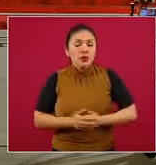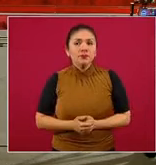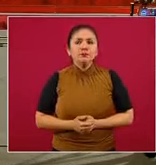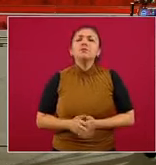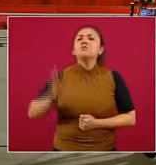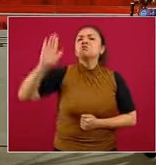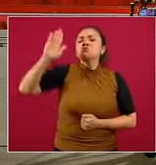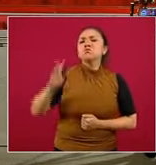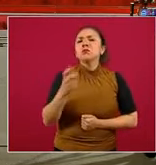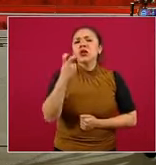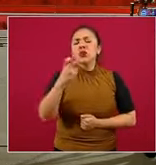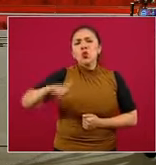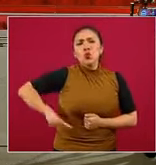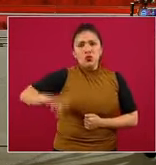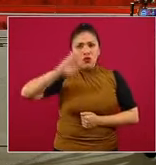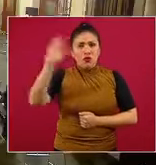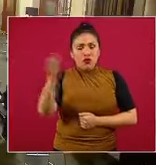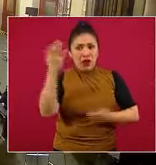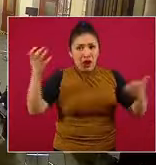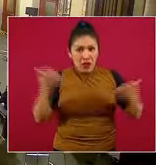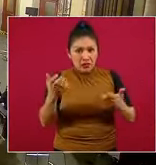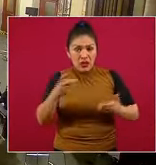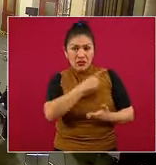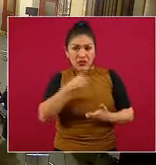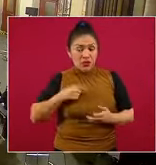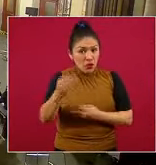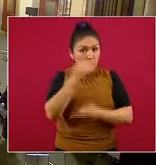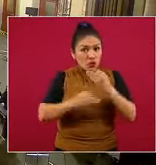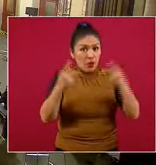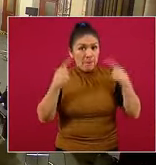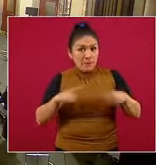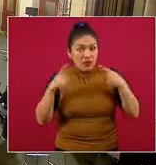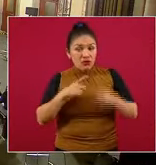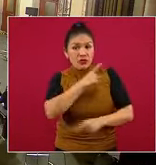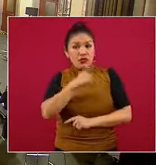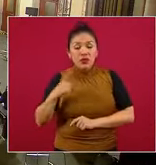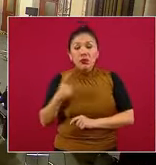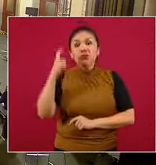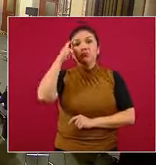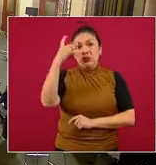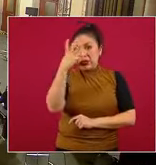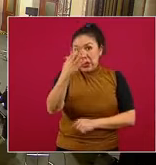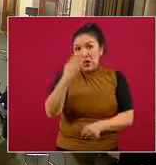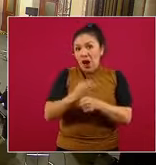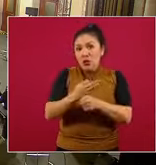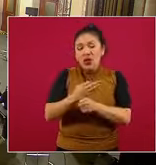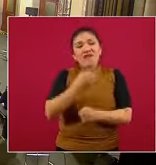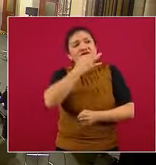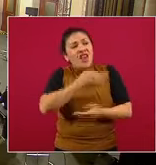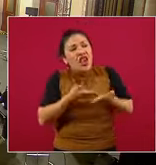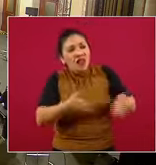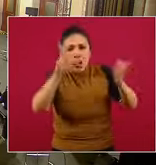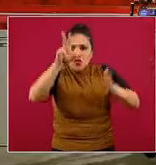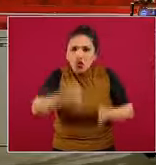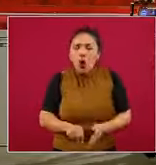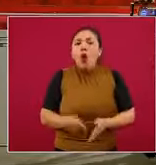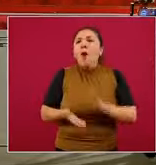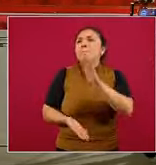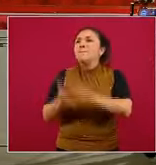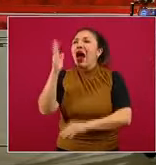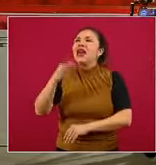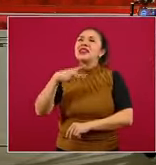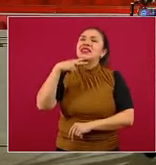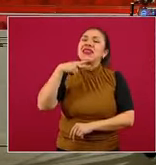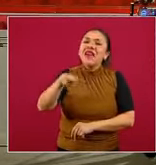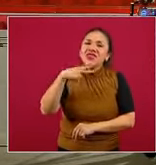Entonces el llamado del gobierno federal sería a que la gente, a que todos nos los tomemos en serio, que no es tiempo de bodas, que no es tiempo de ir a celebrar la